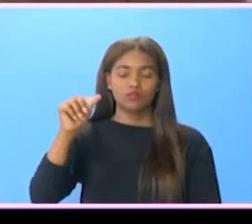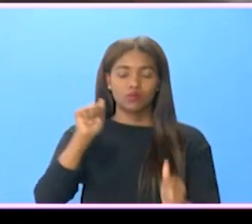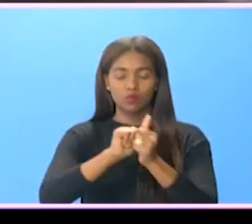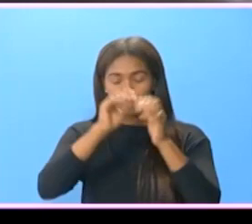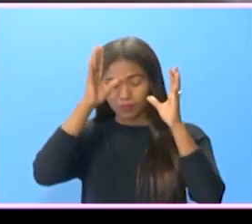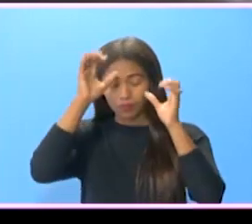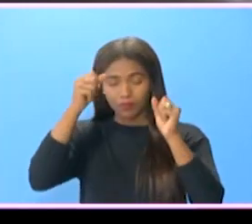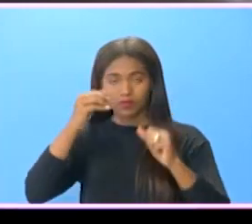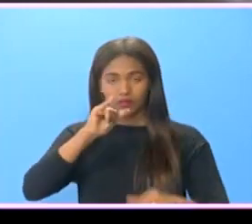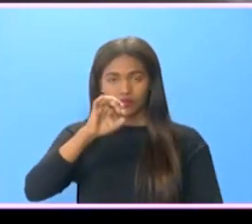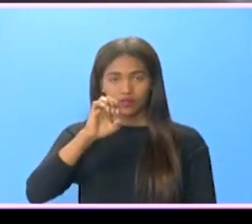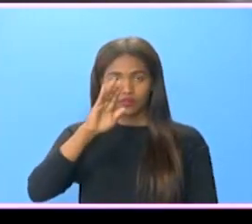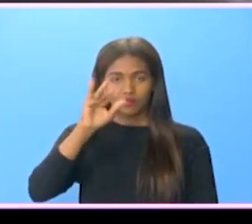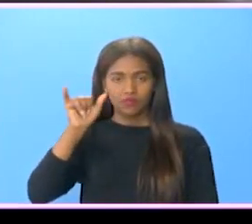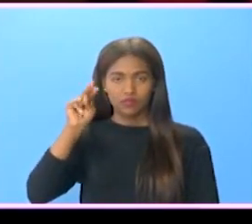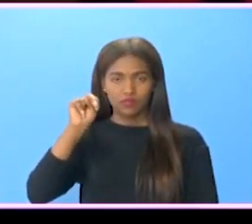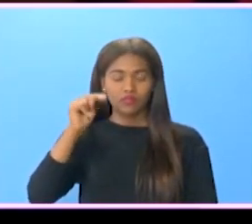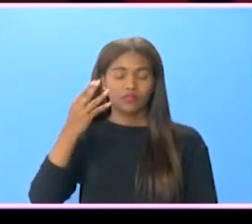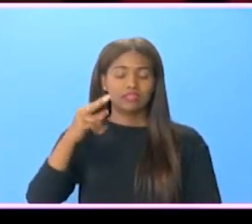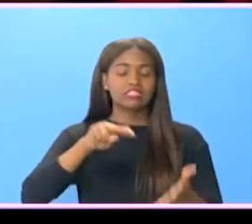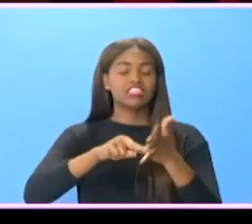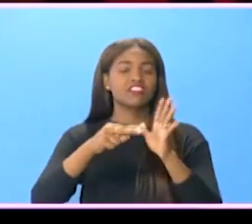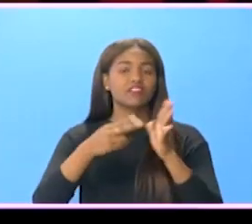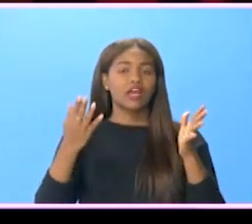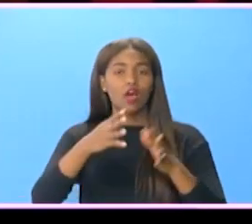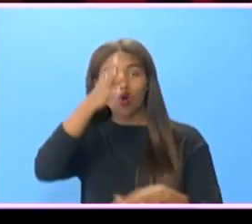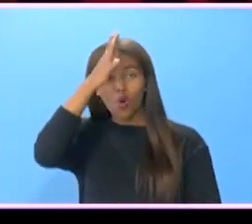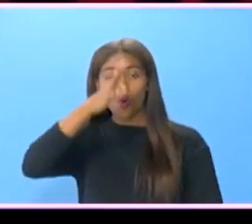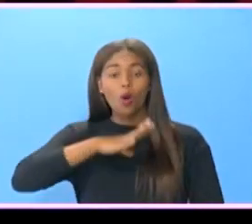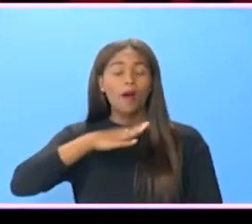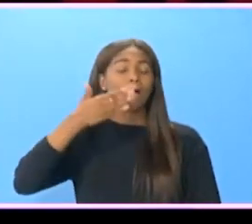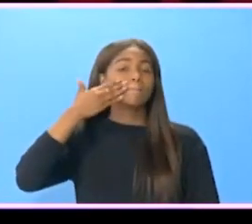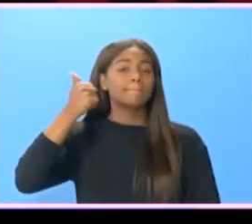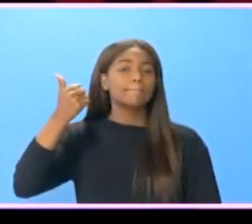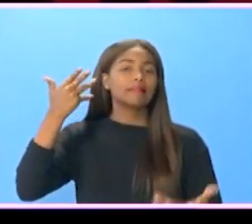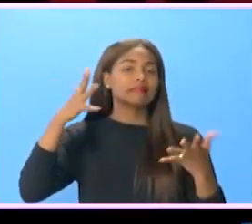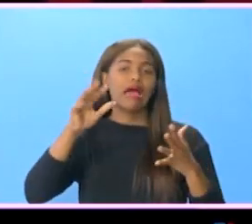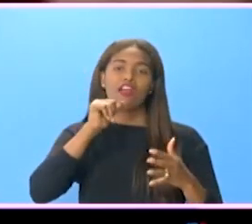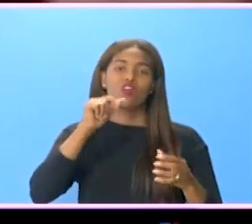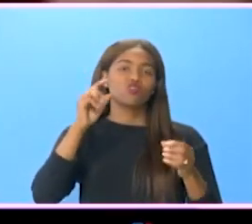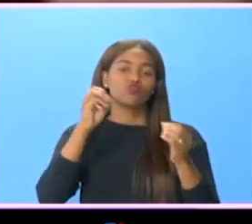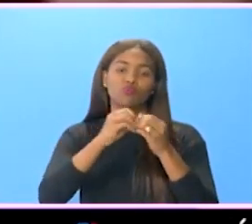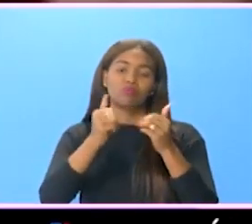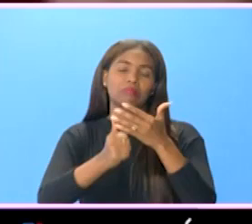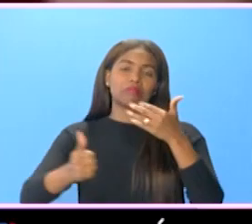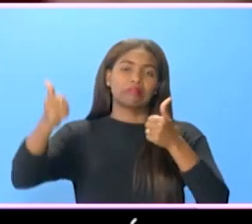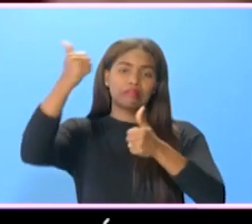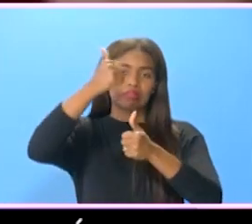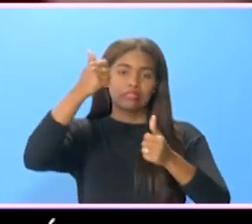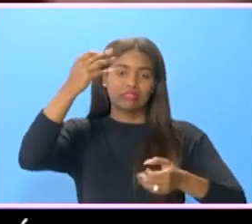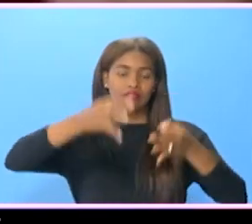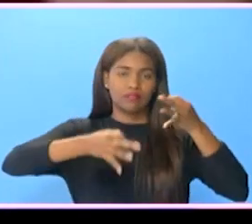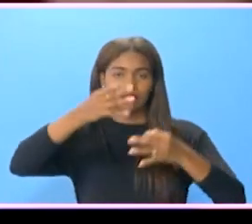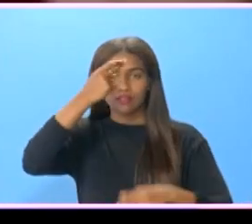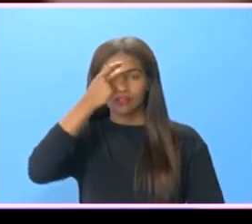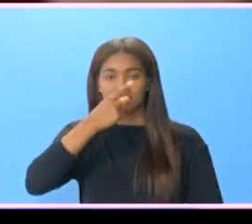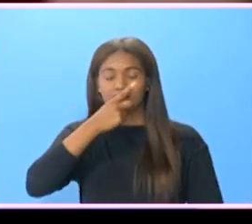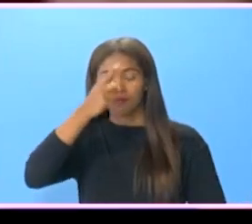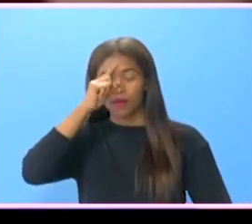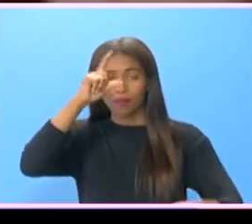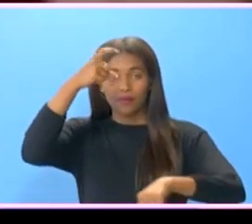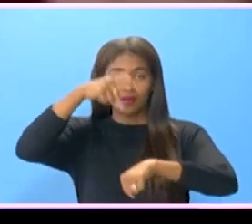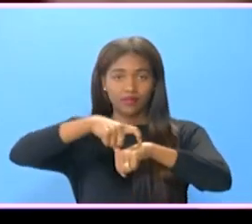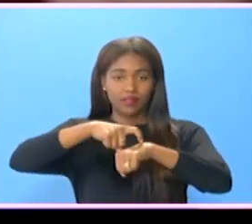presidente demócrata Joe Biden significa que los hombres blancos ya no son mayoría en el máximo tribunal del país por primera